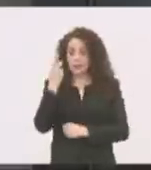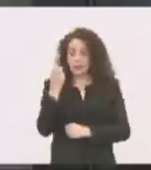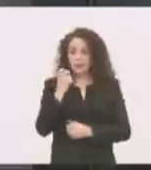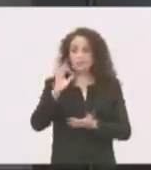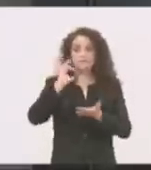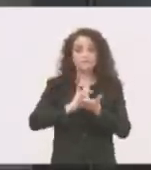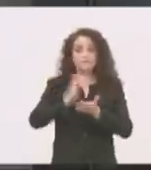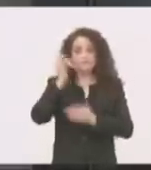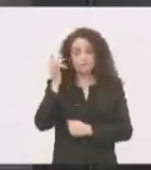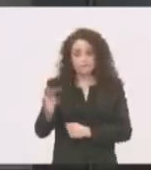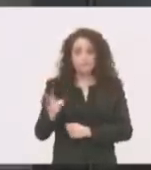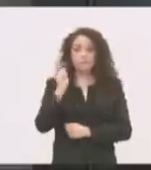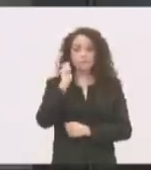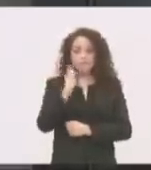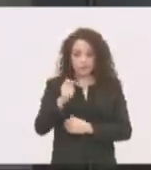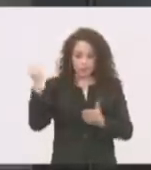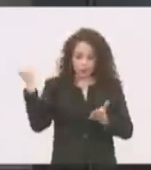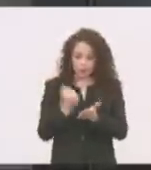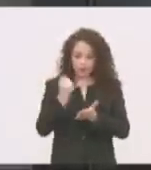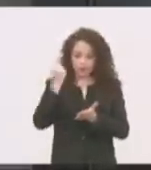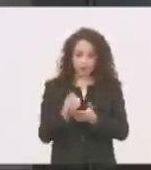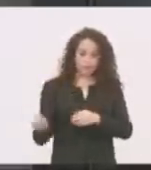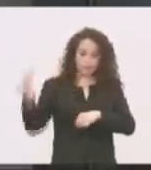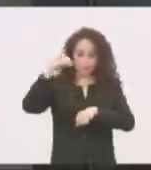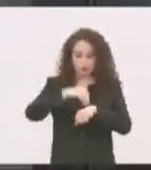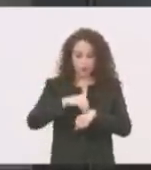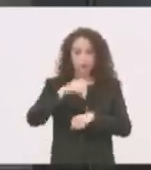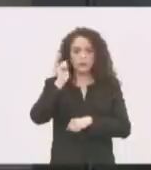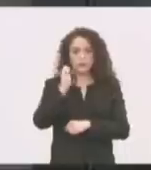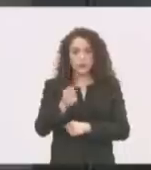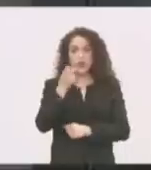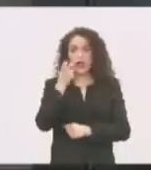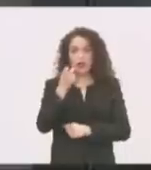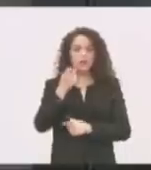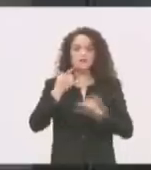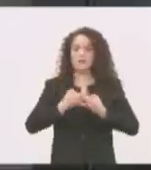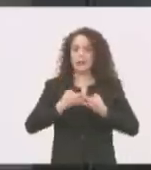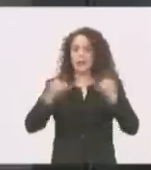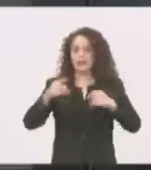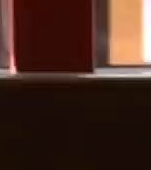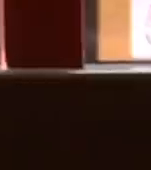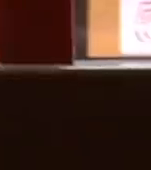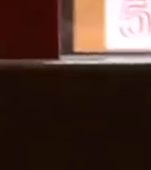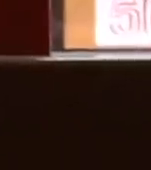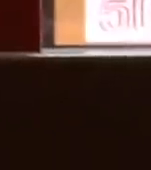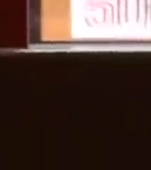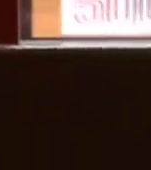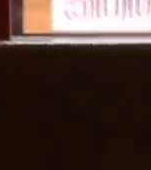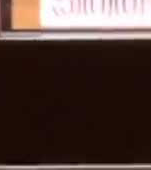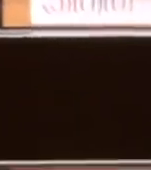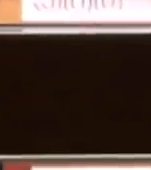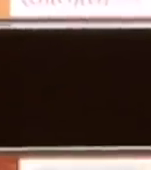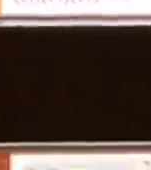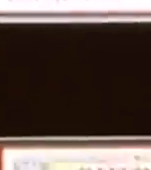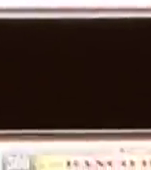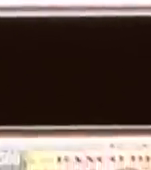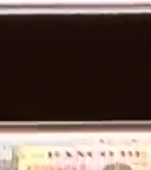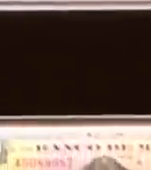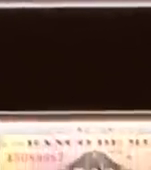fueron reselladas y contramarcadas y constituyen un testimonio de las primeras monedas de uso